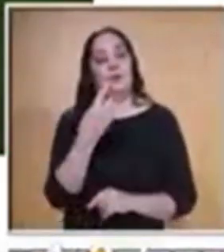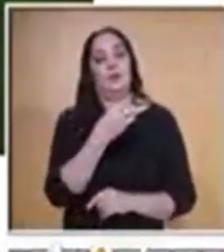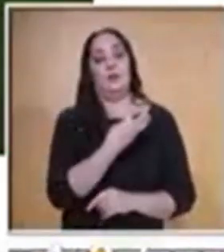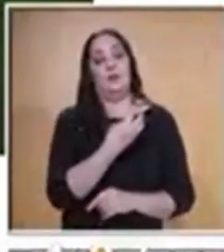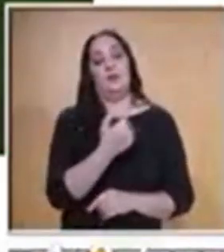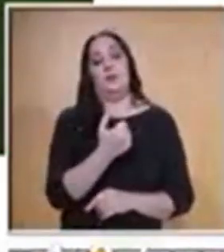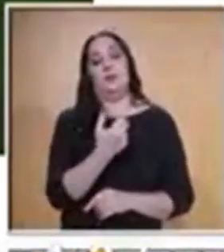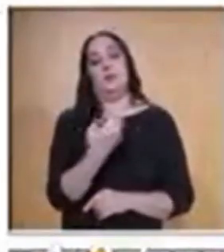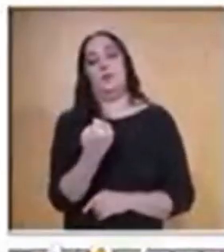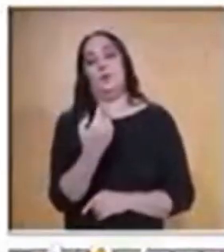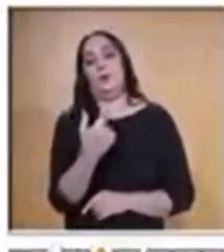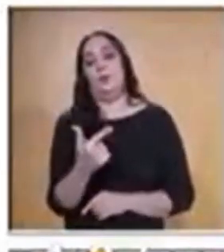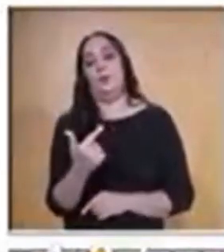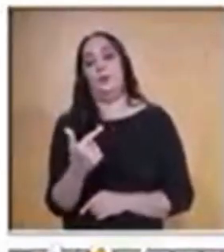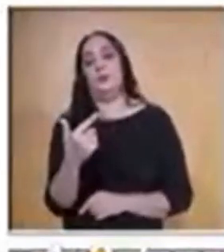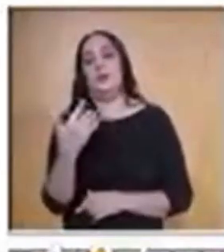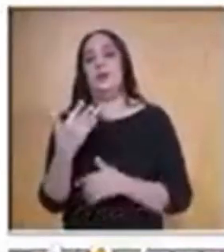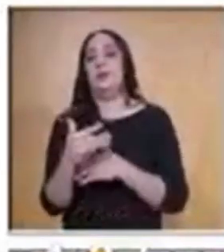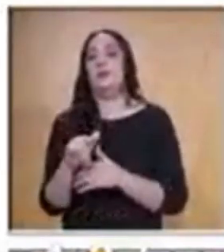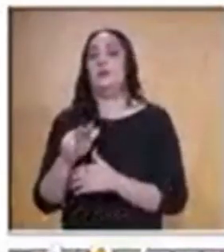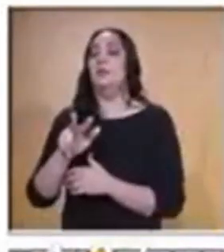21.